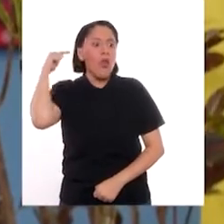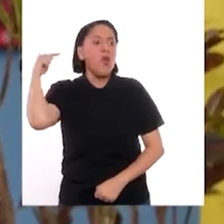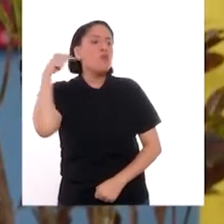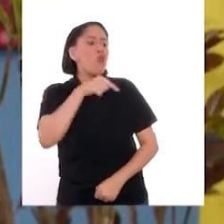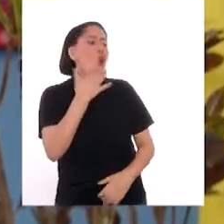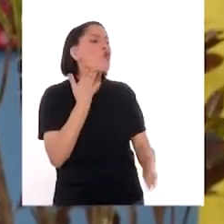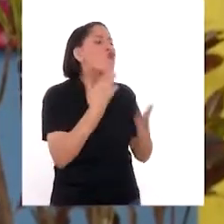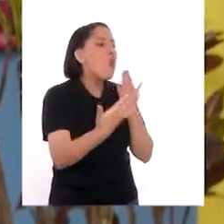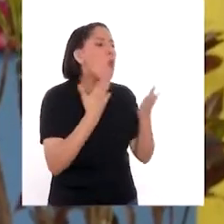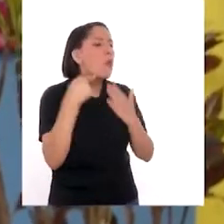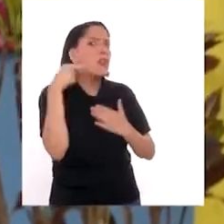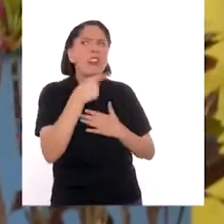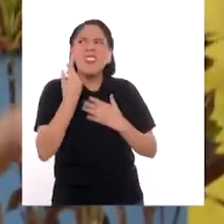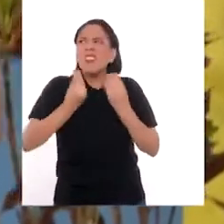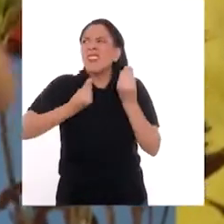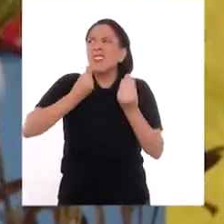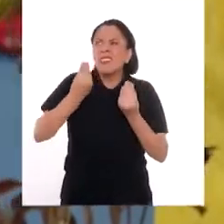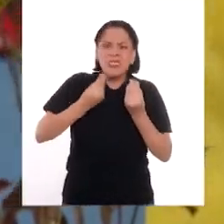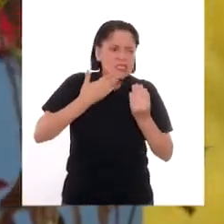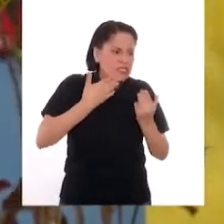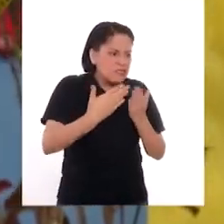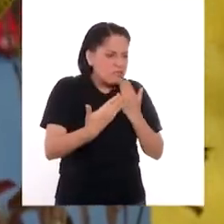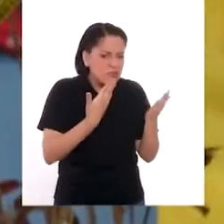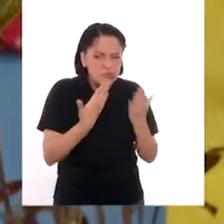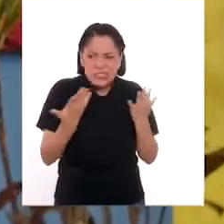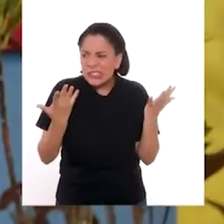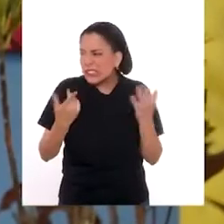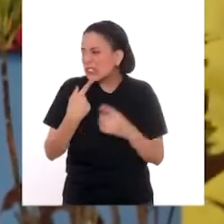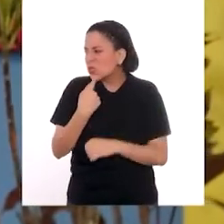Debo hablar con él, pero ¿qué le puedo decir?